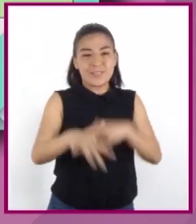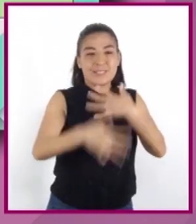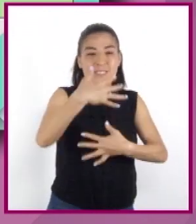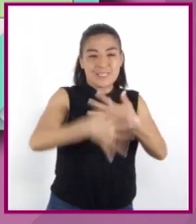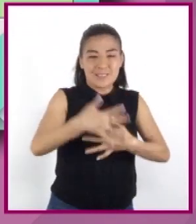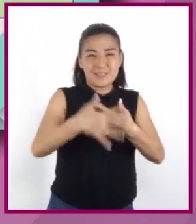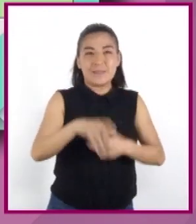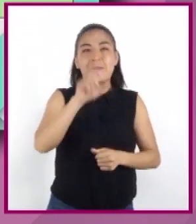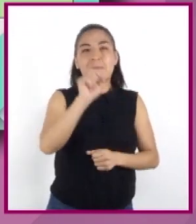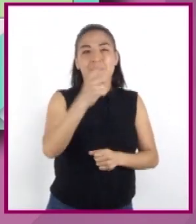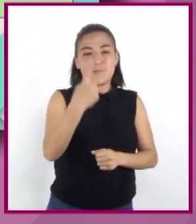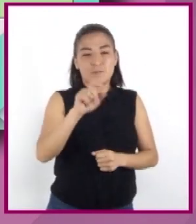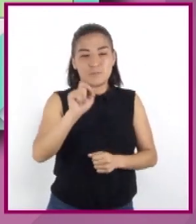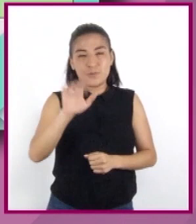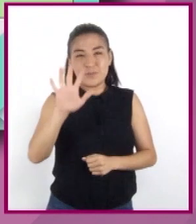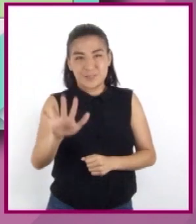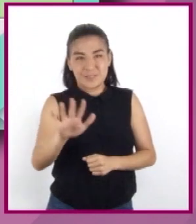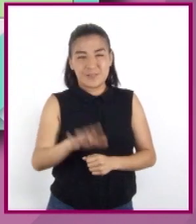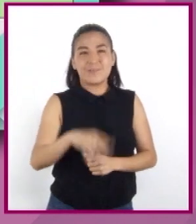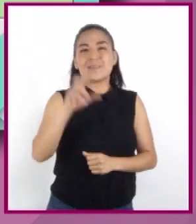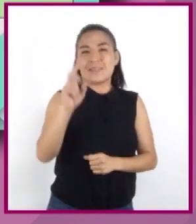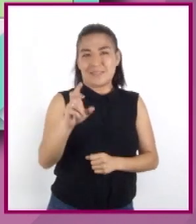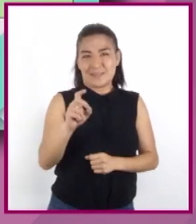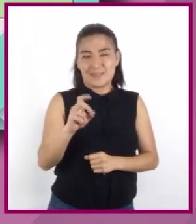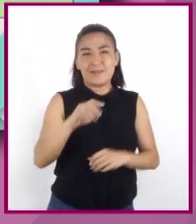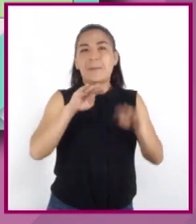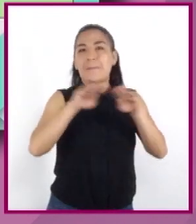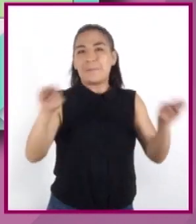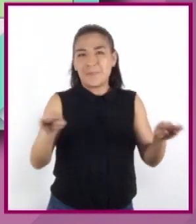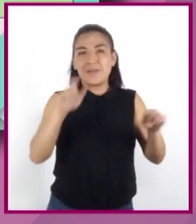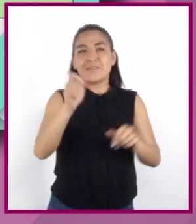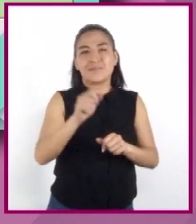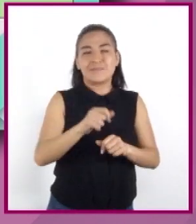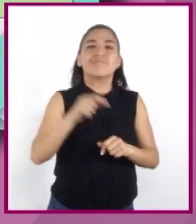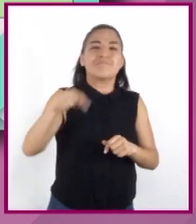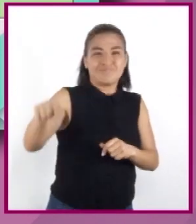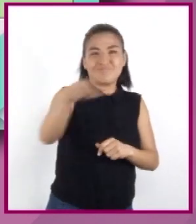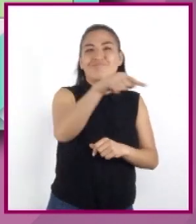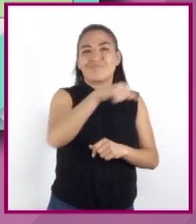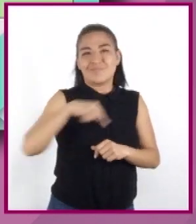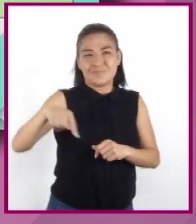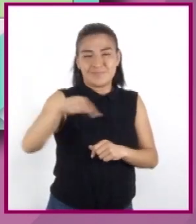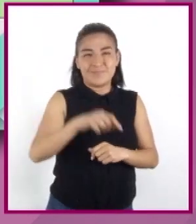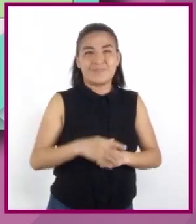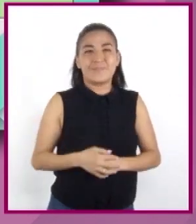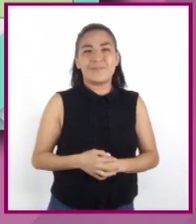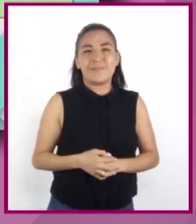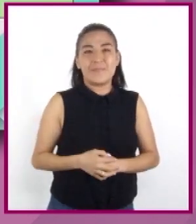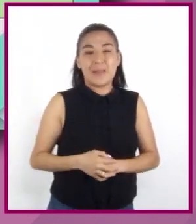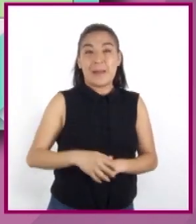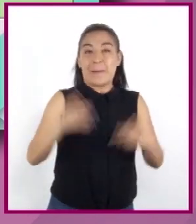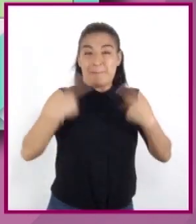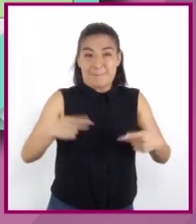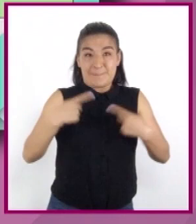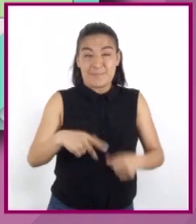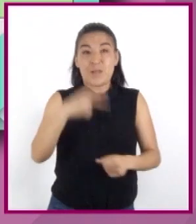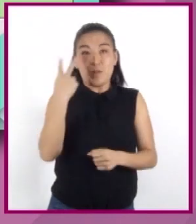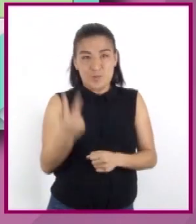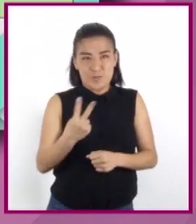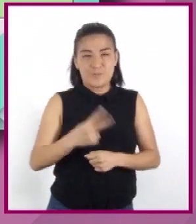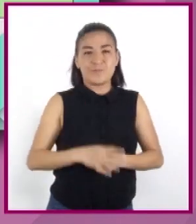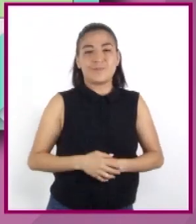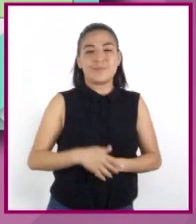15, 22.5 y 30 metros respectivamente. La persona 2